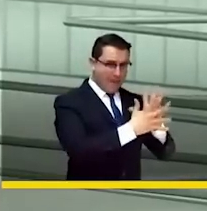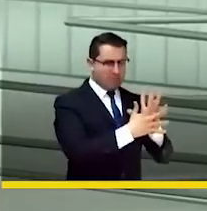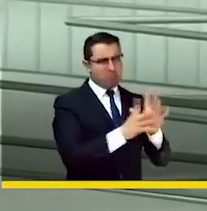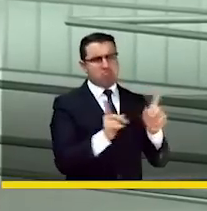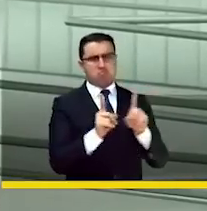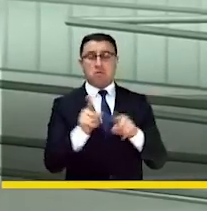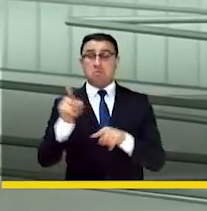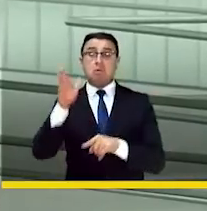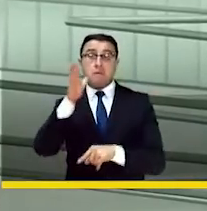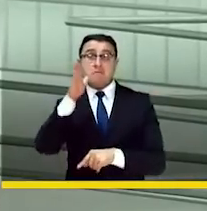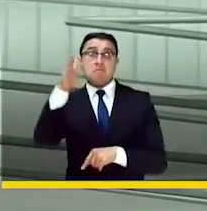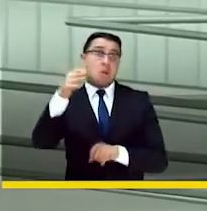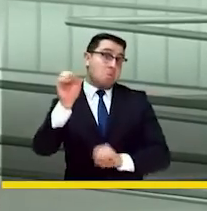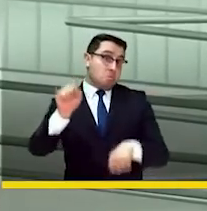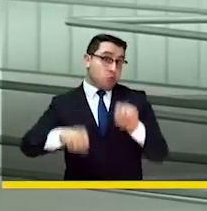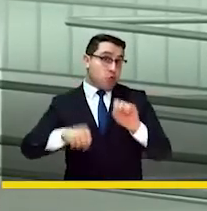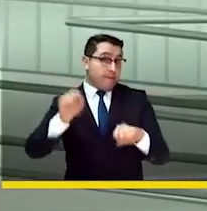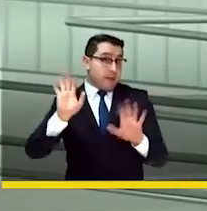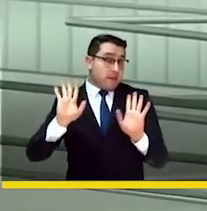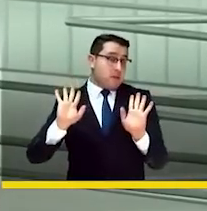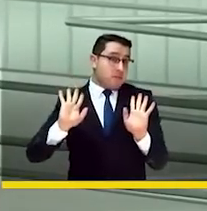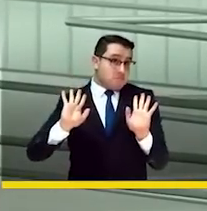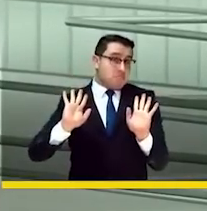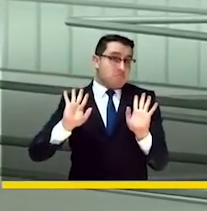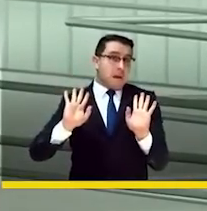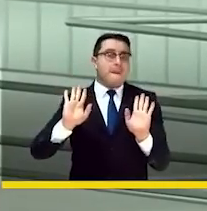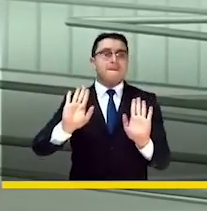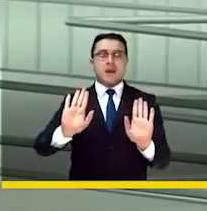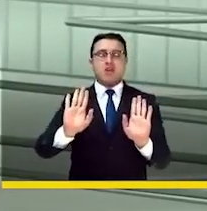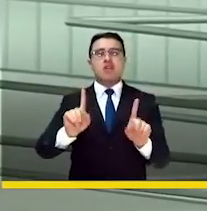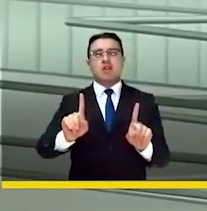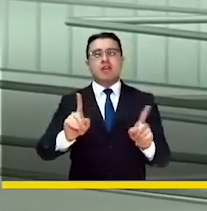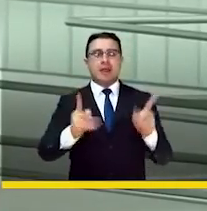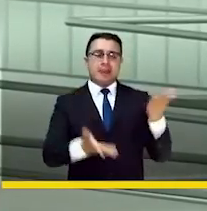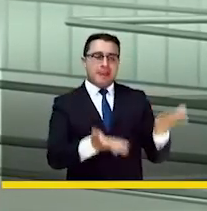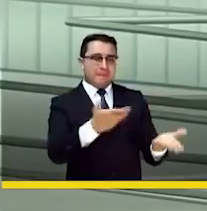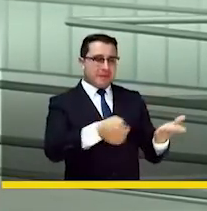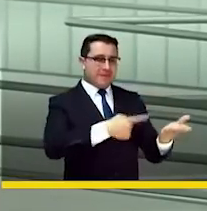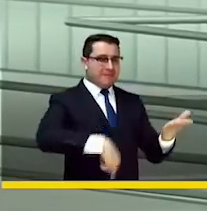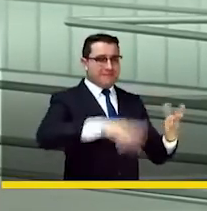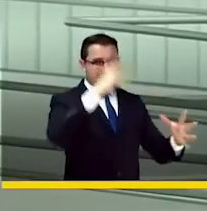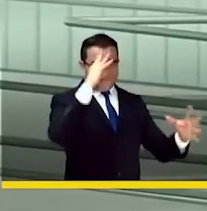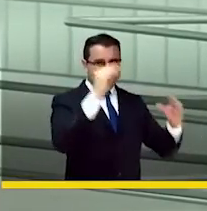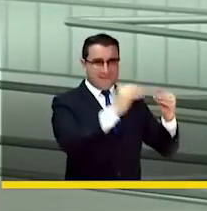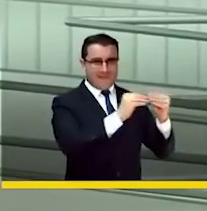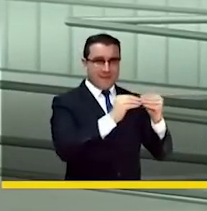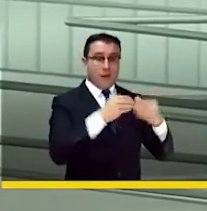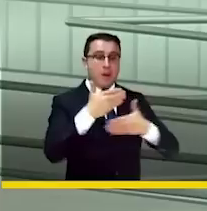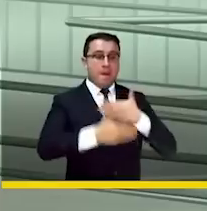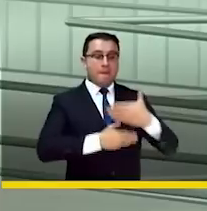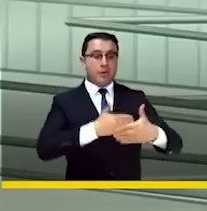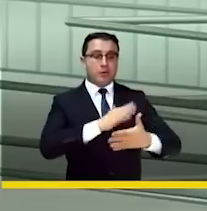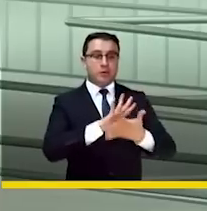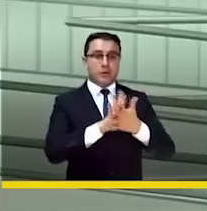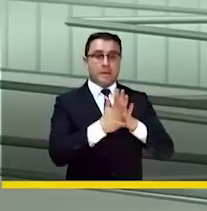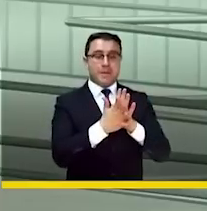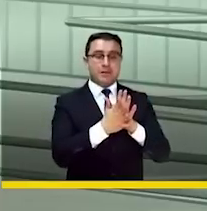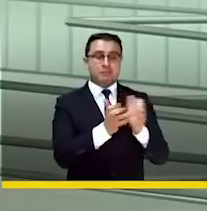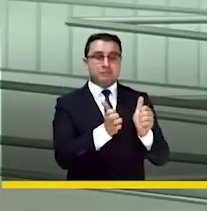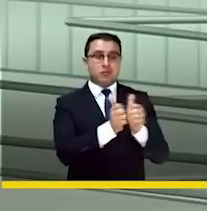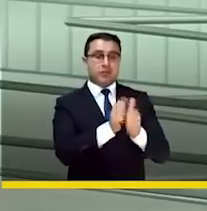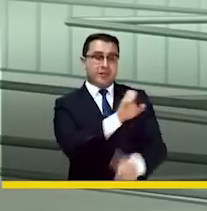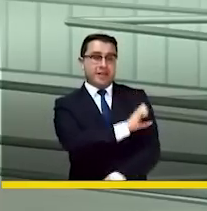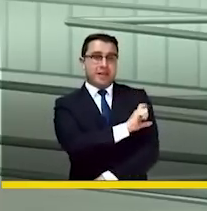adelante. Y depende de los acuerdos. El proceso de paz con el ELN es